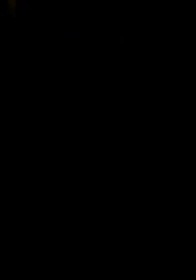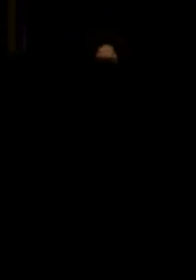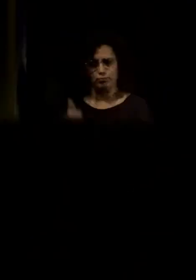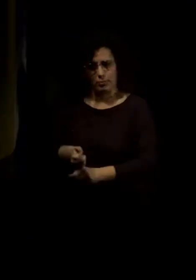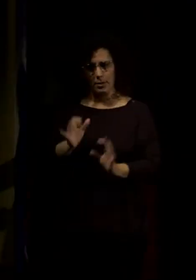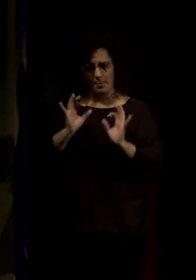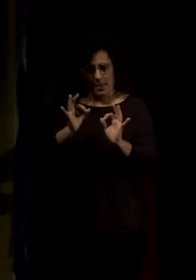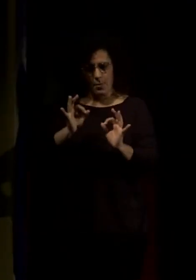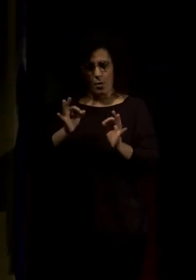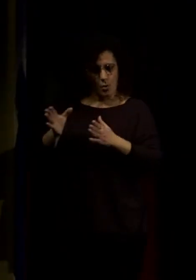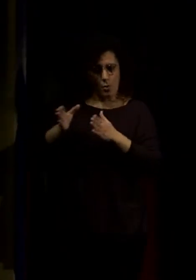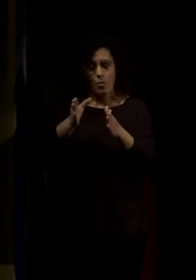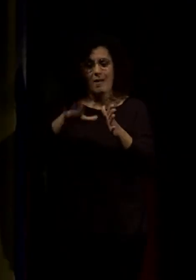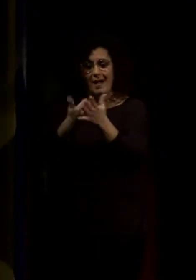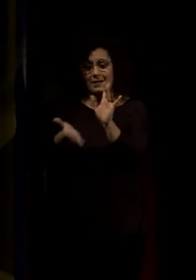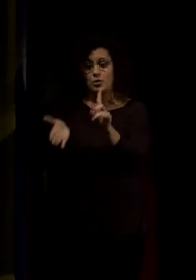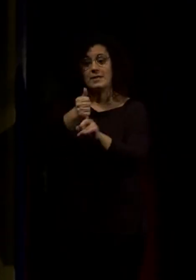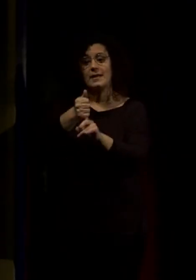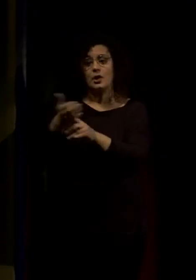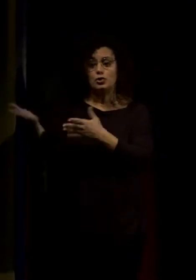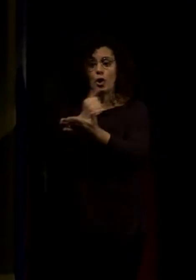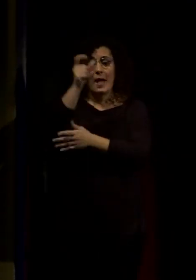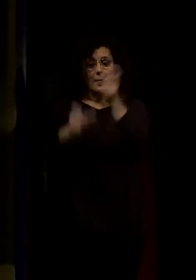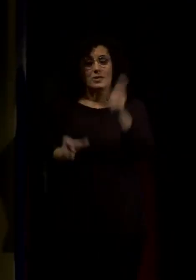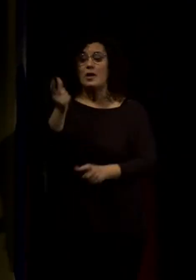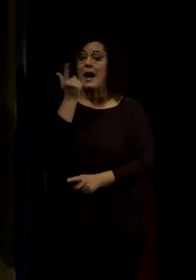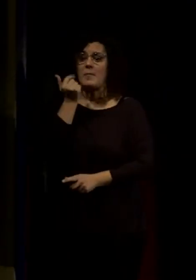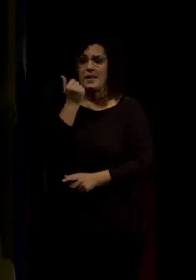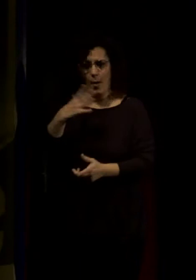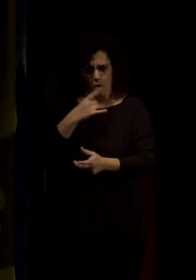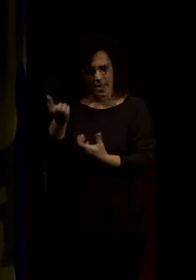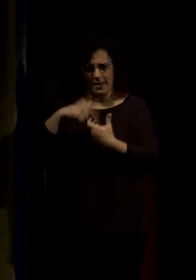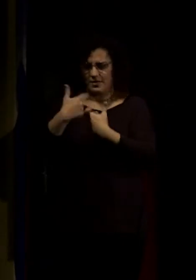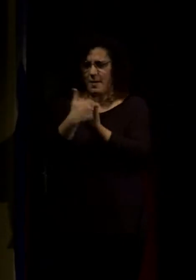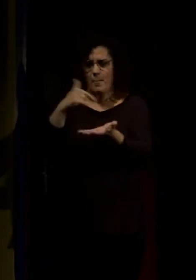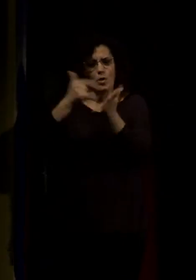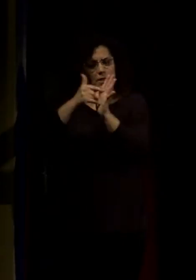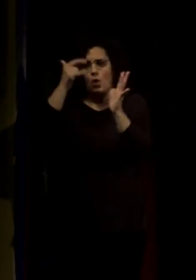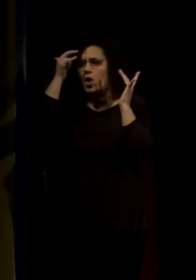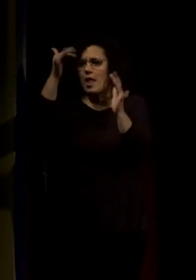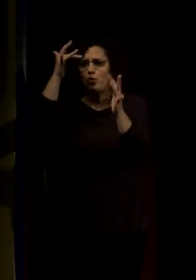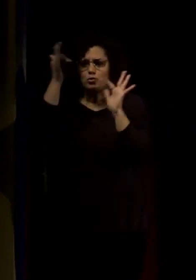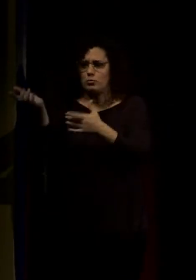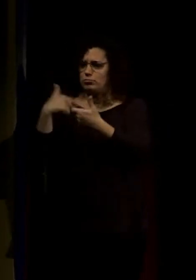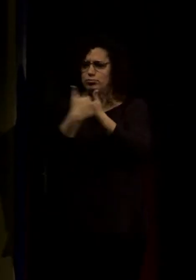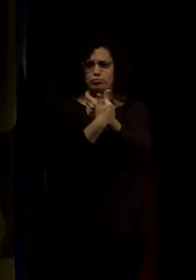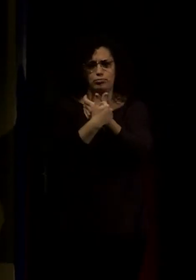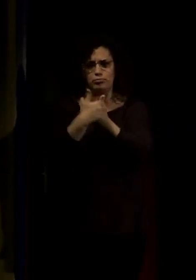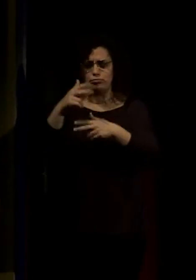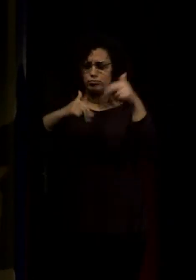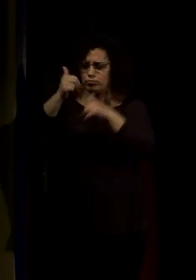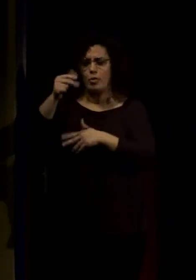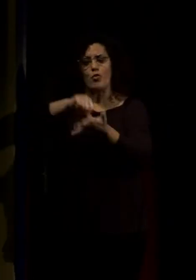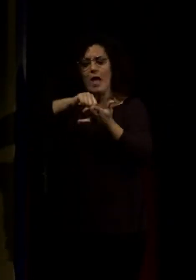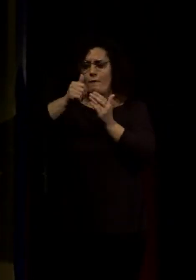tiempo para conseguir que todos los almerienses puedan participar en ese proyecto tan ilusionante que es construir la ciudad del futuro entre